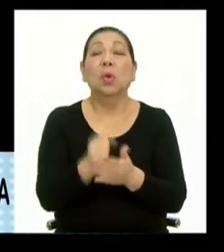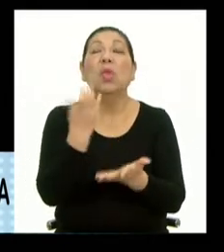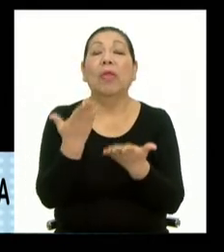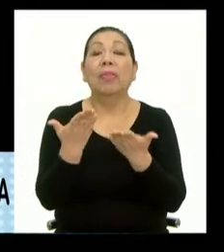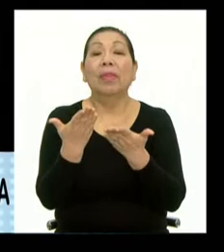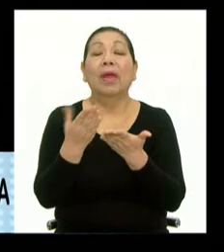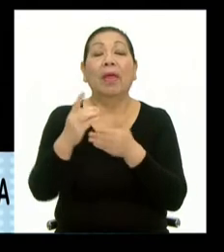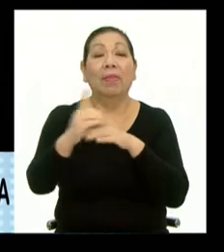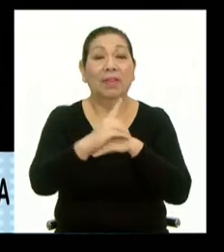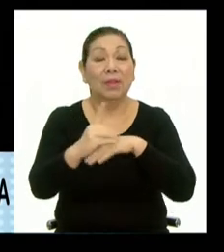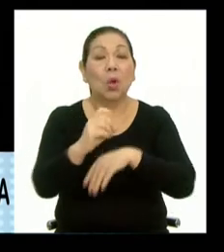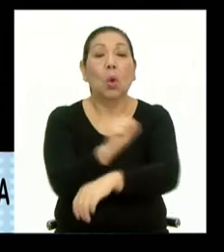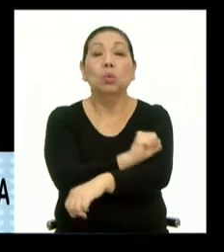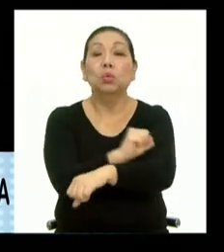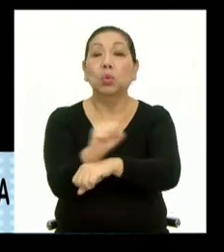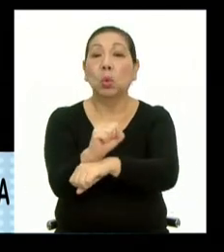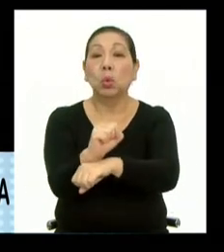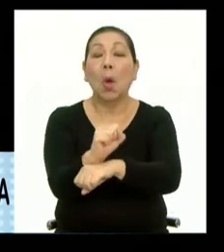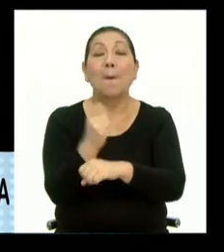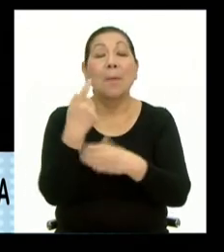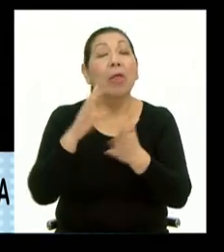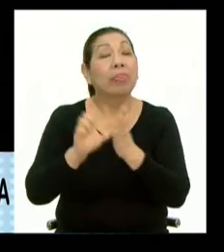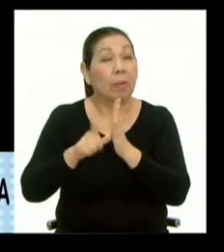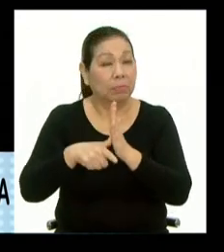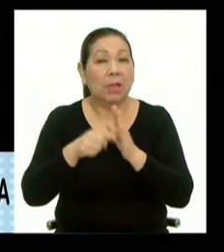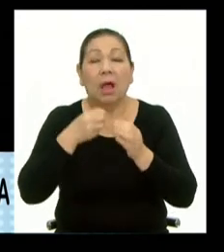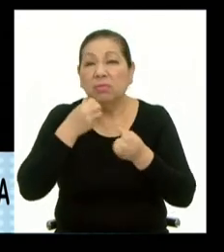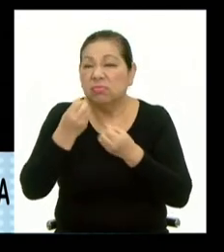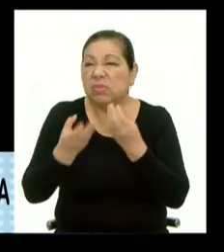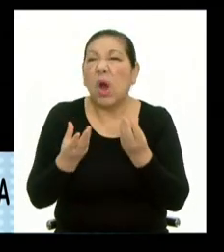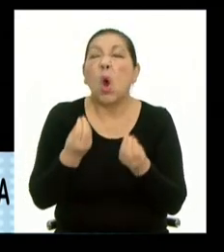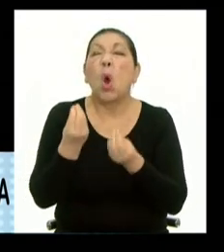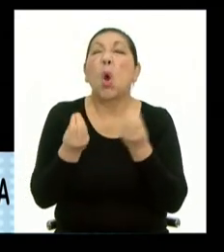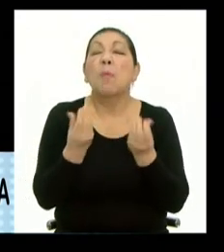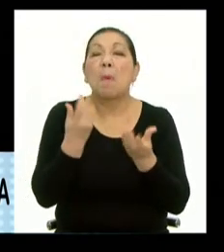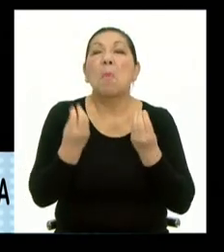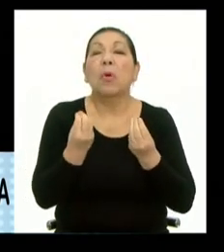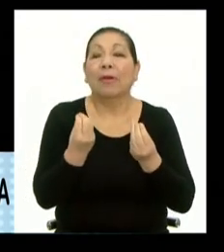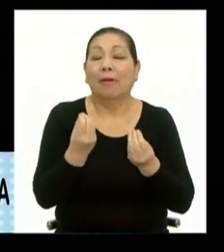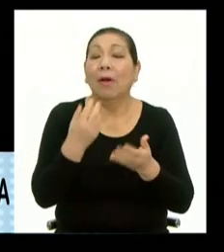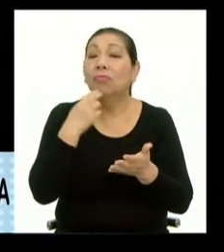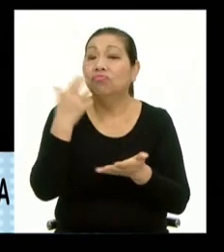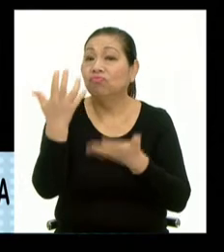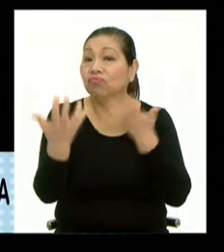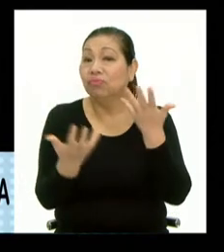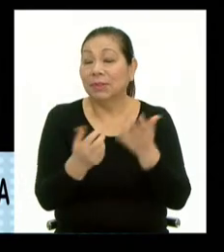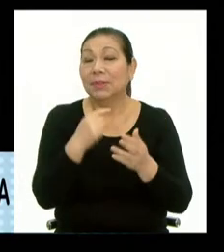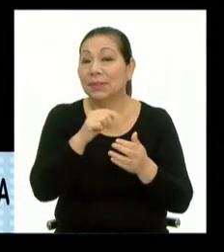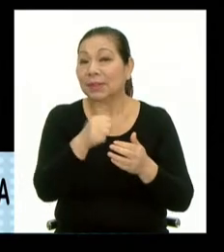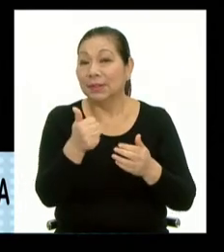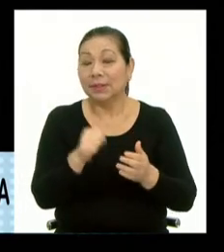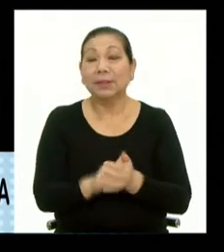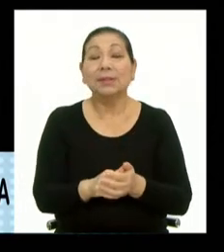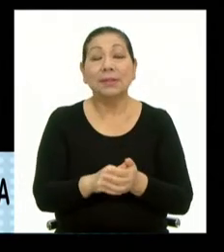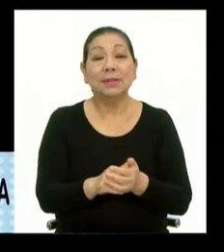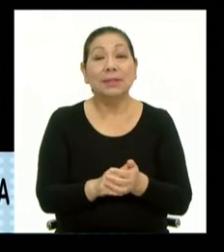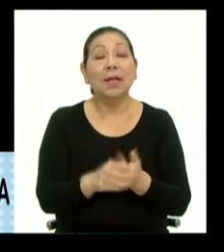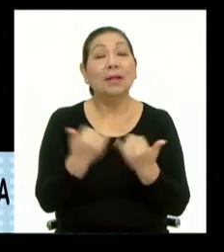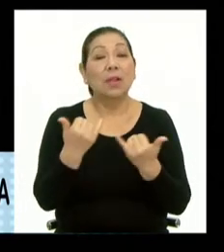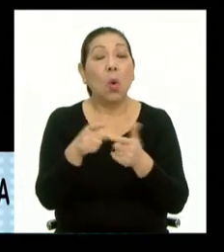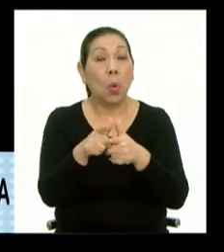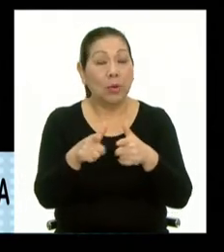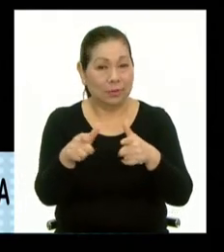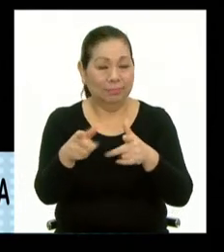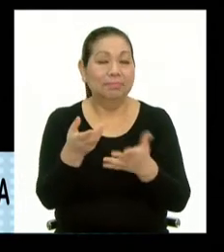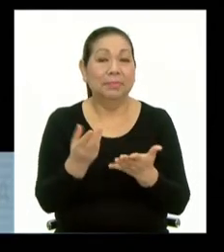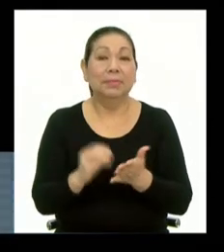Surco y esperemos tener más información más adelante con nuestra compañera Yuli Guevara en el lugar